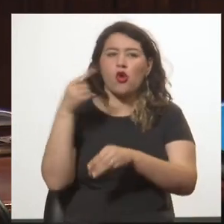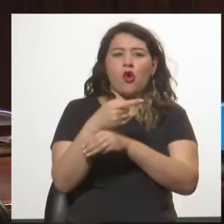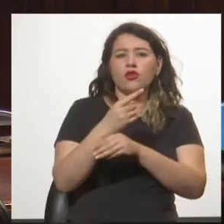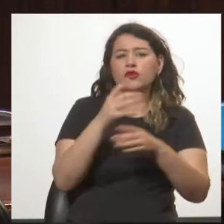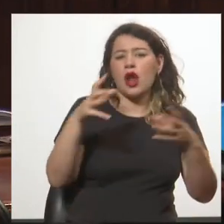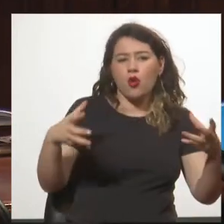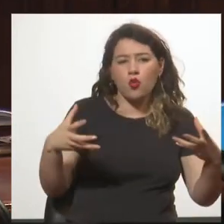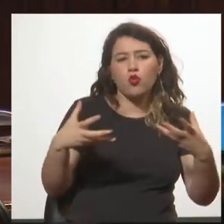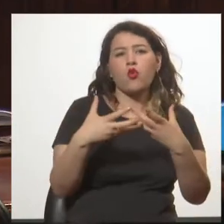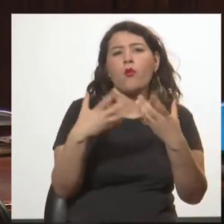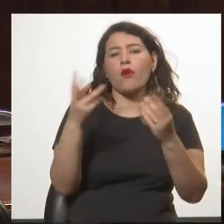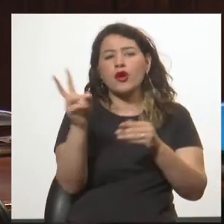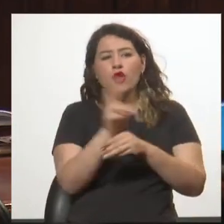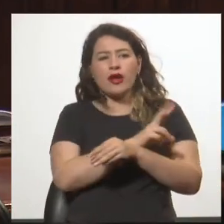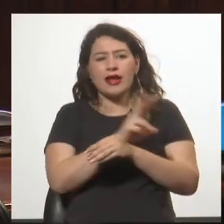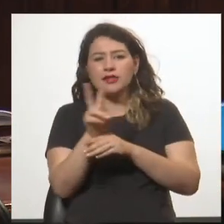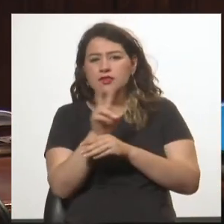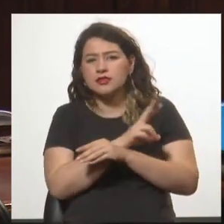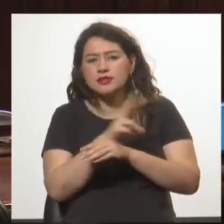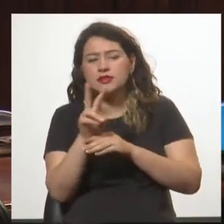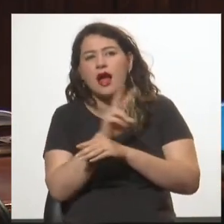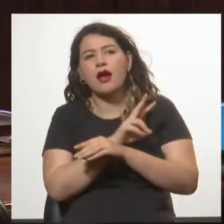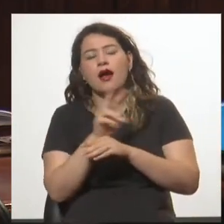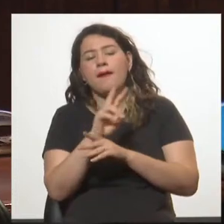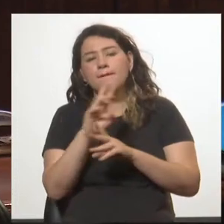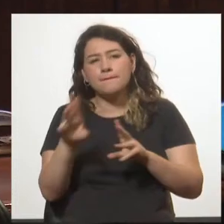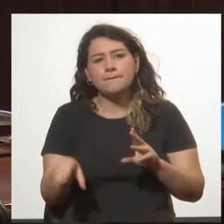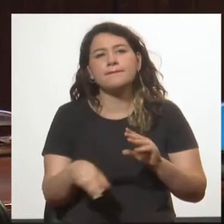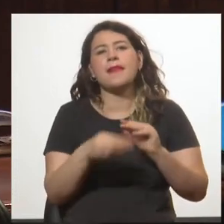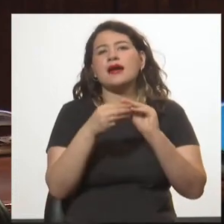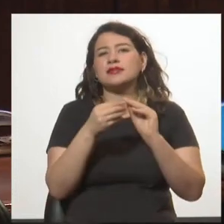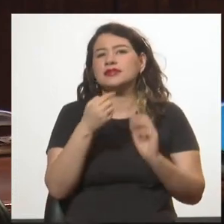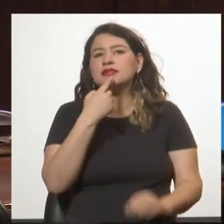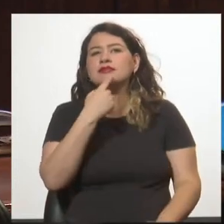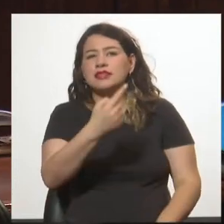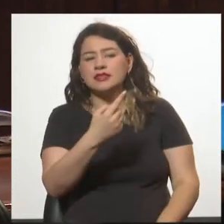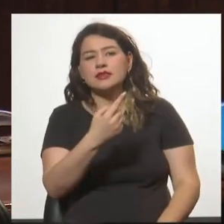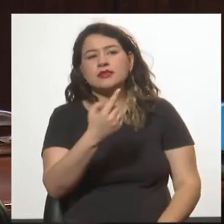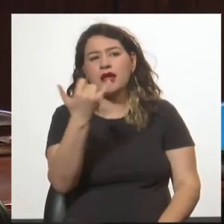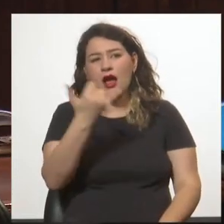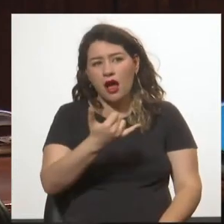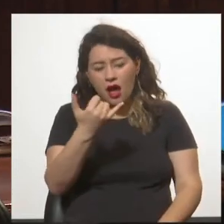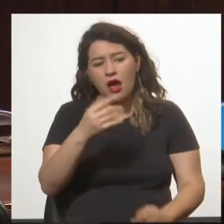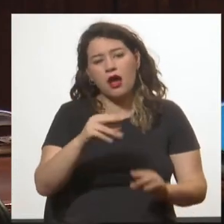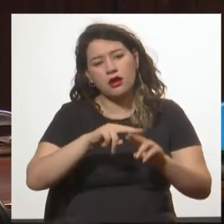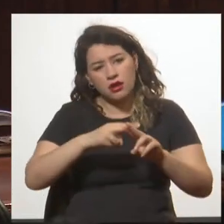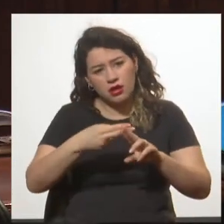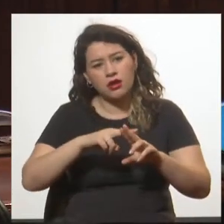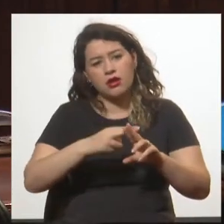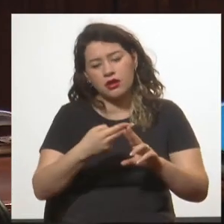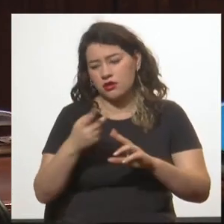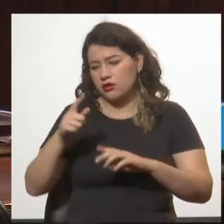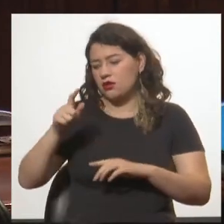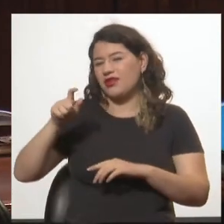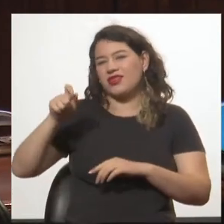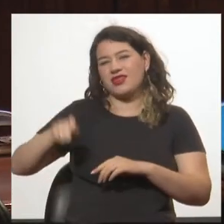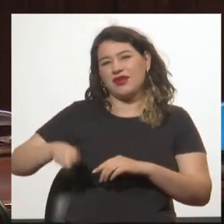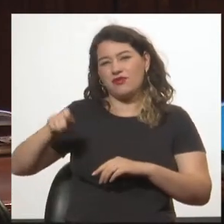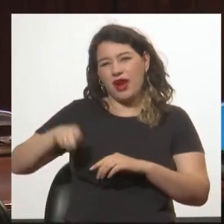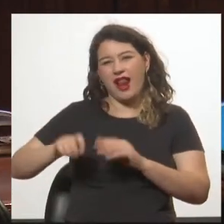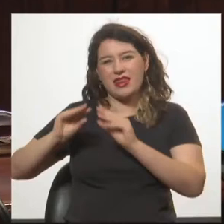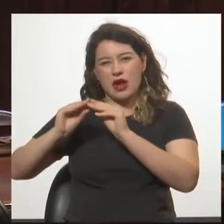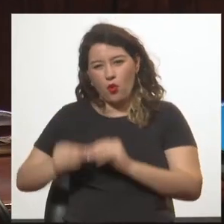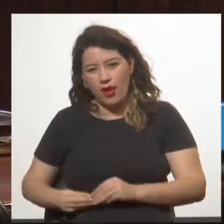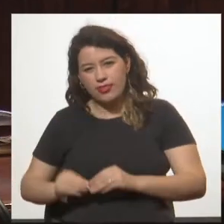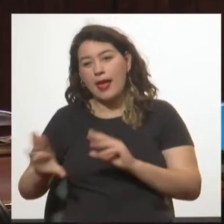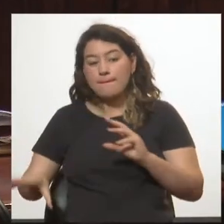contralor que suma a su dictamen las observaciones reiteradas del tribunal de cuentas-